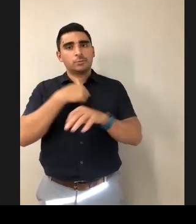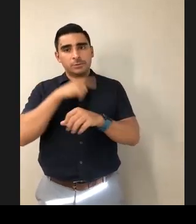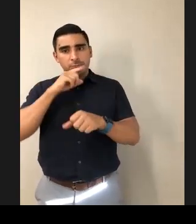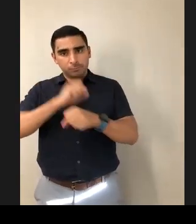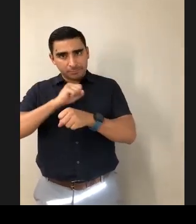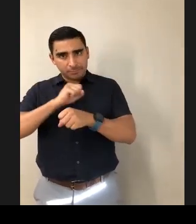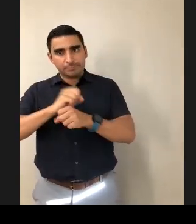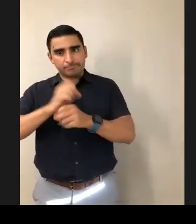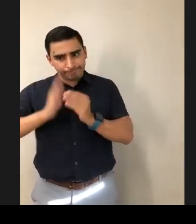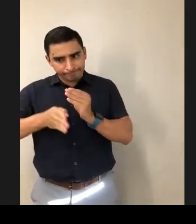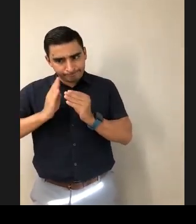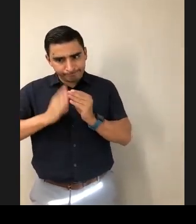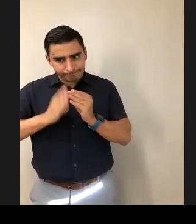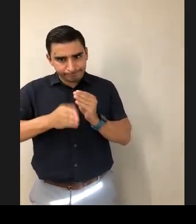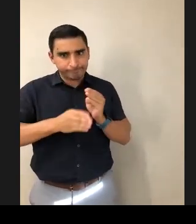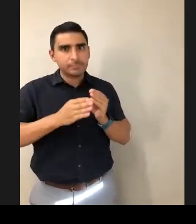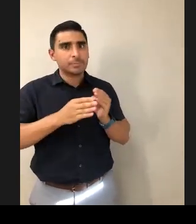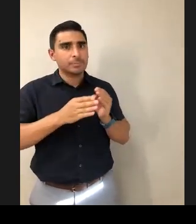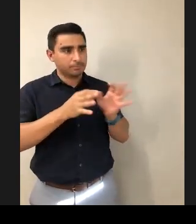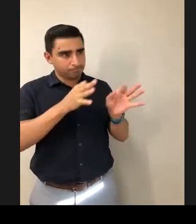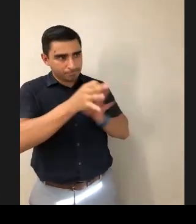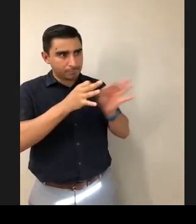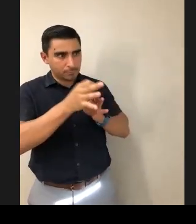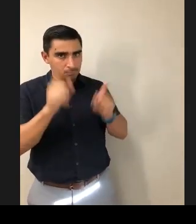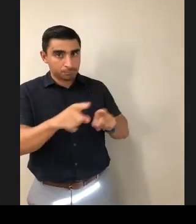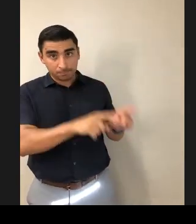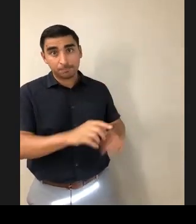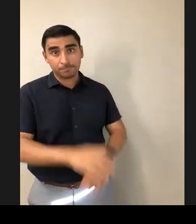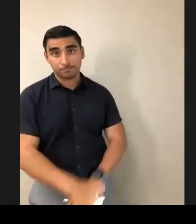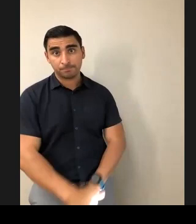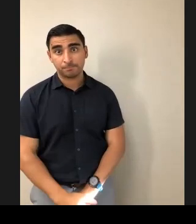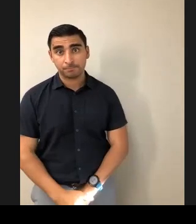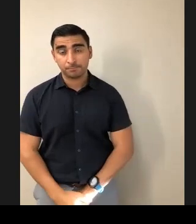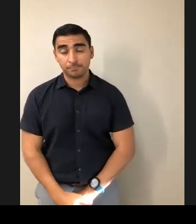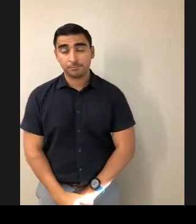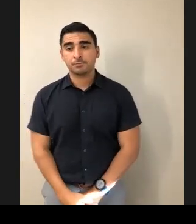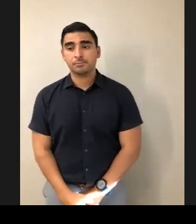respuesta a su queja y que todos vamos a saber qué sucedió.